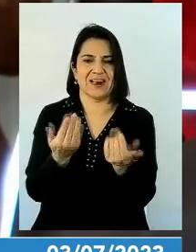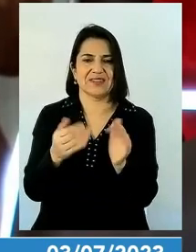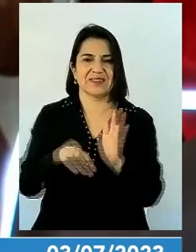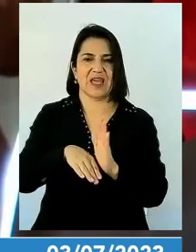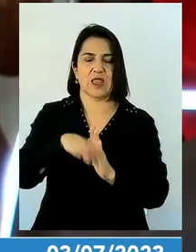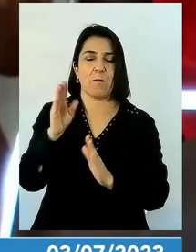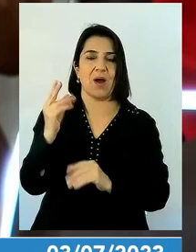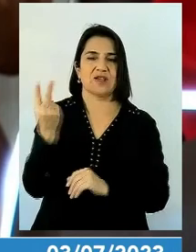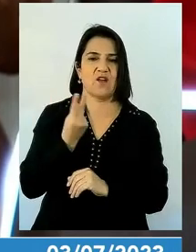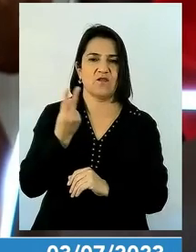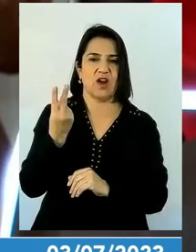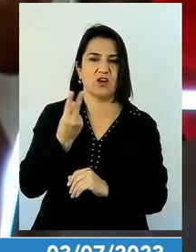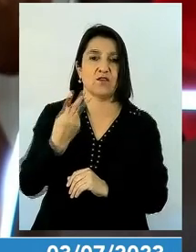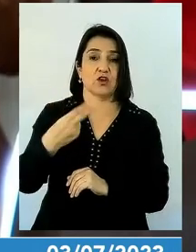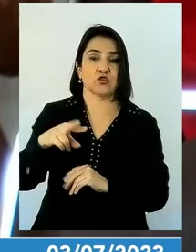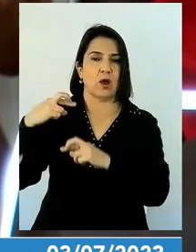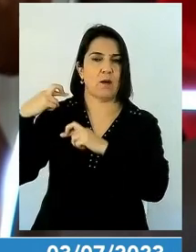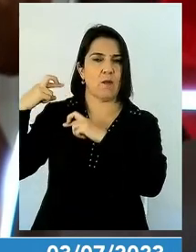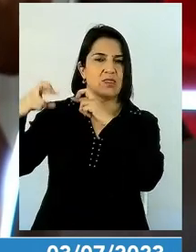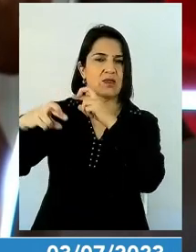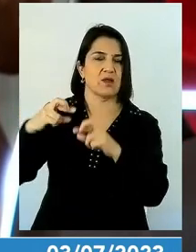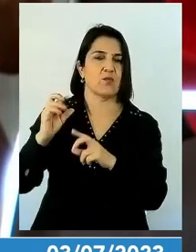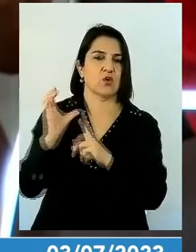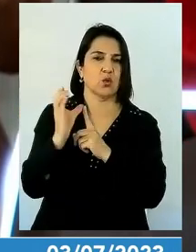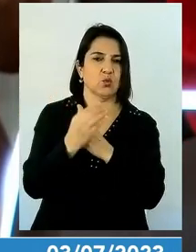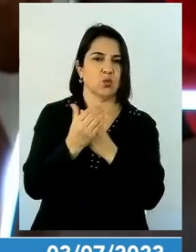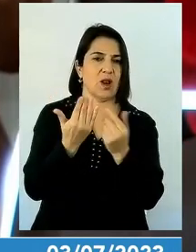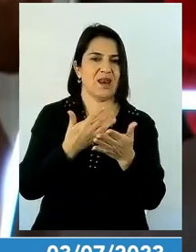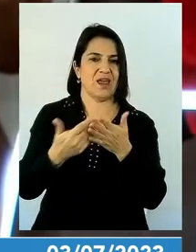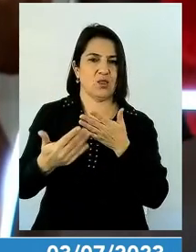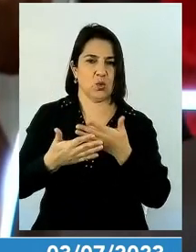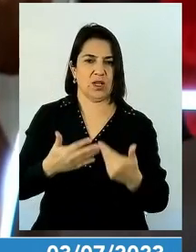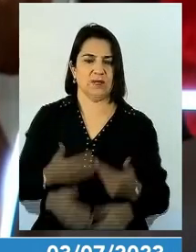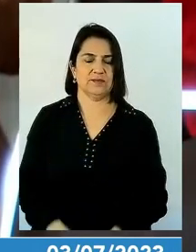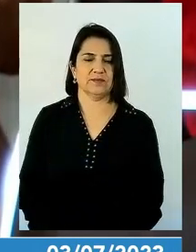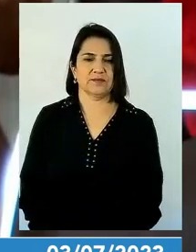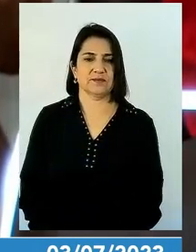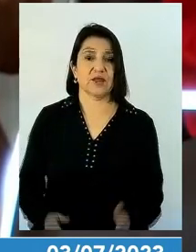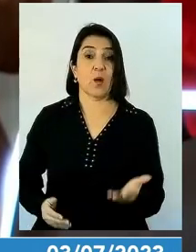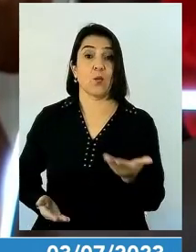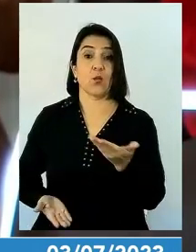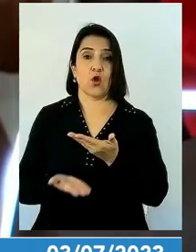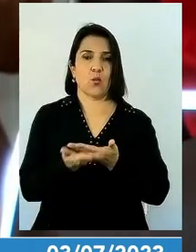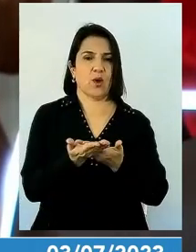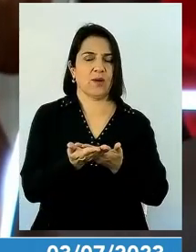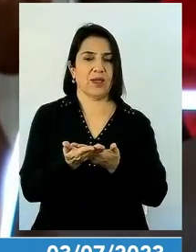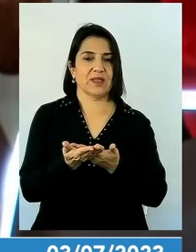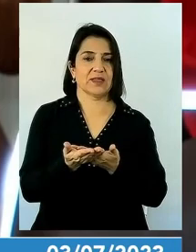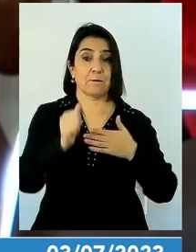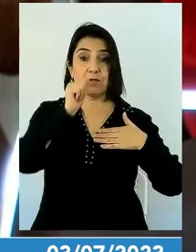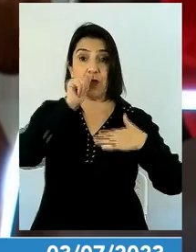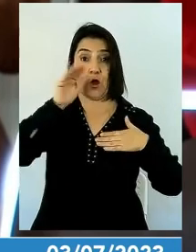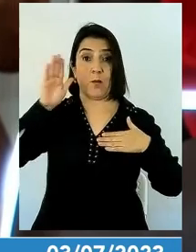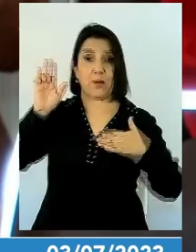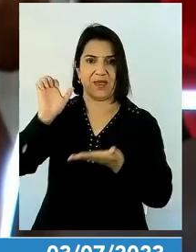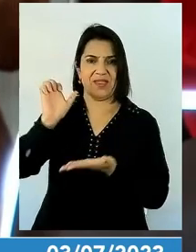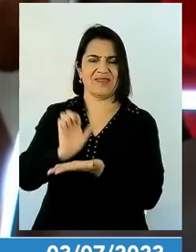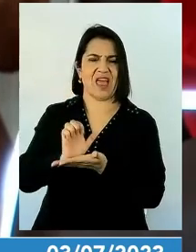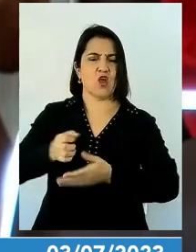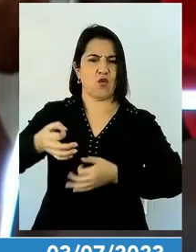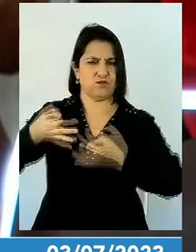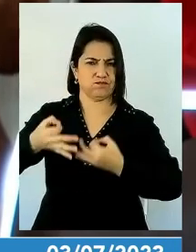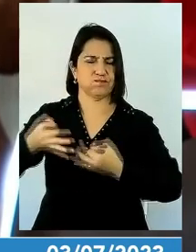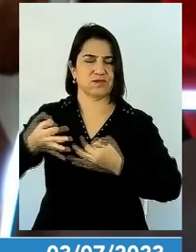su patrimonio cultural y natural. Propuesta: comprometer al Estado en una base sólida de desarrollo